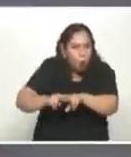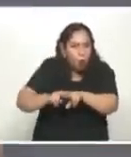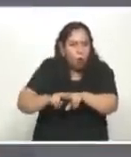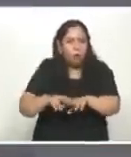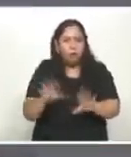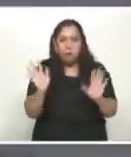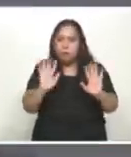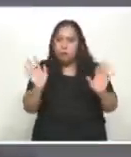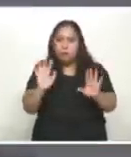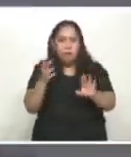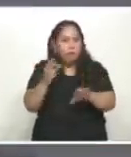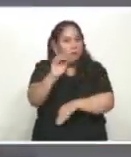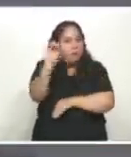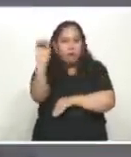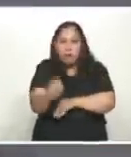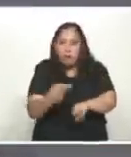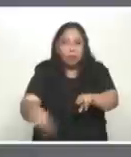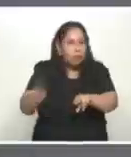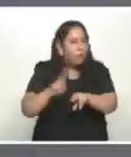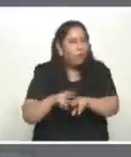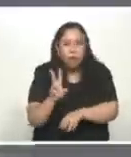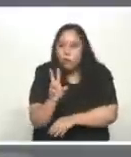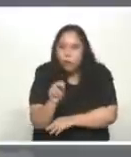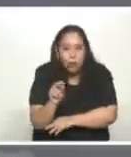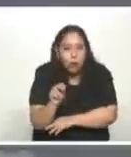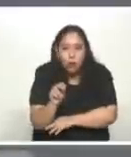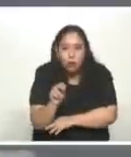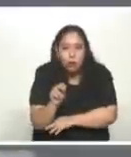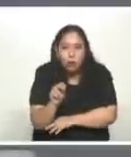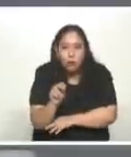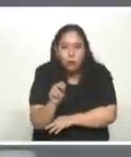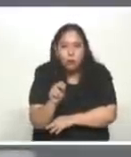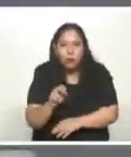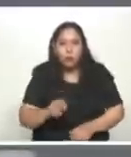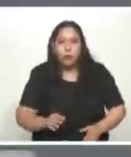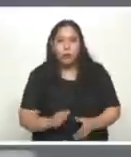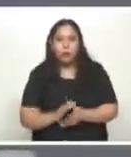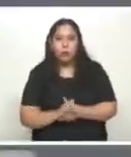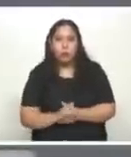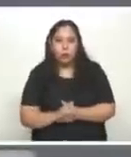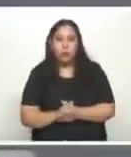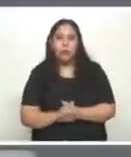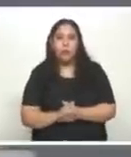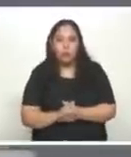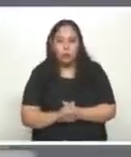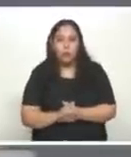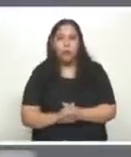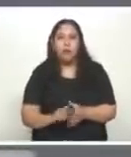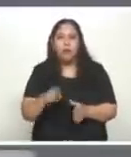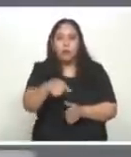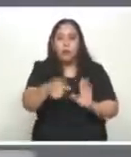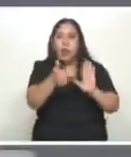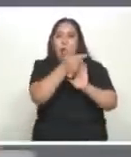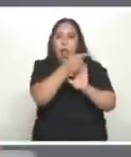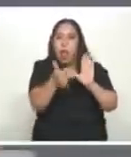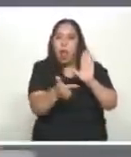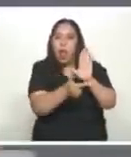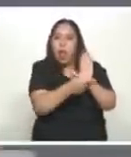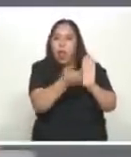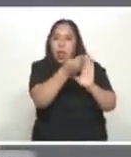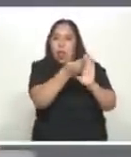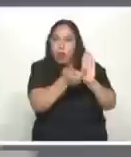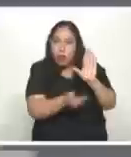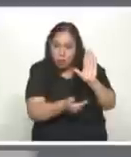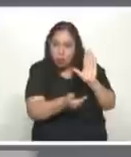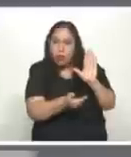Ese es un ataque a la ley. Y a la ley, quienes la están atacando son aquellos que